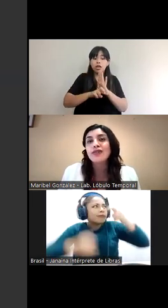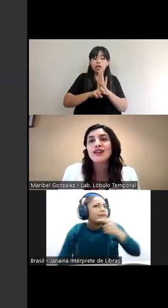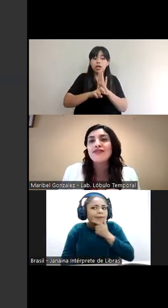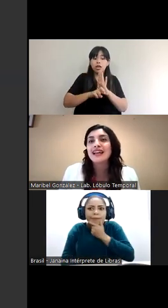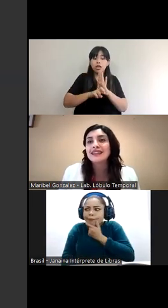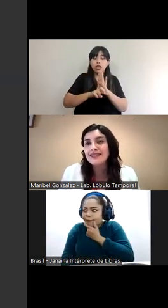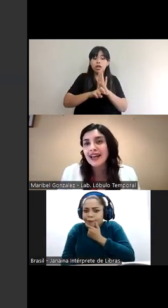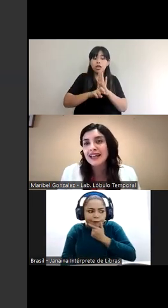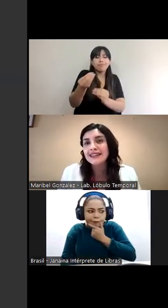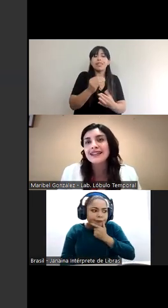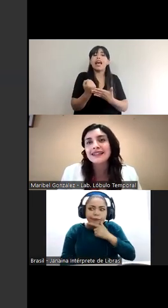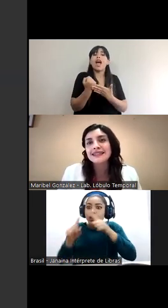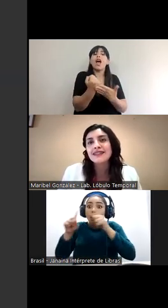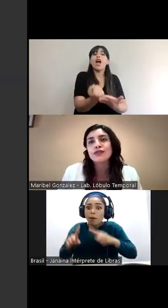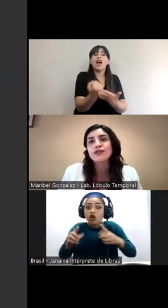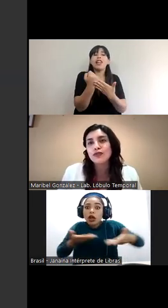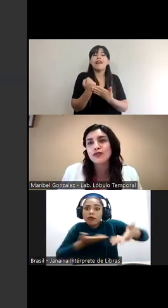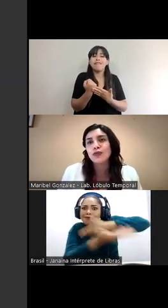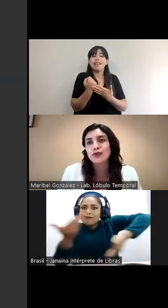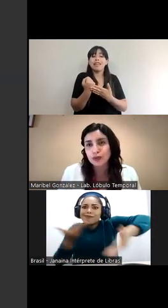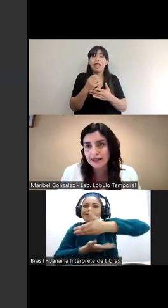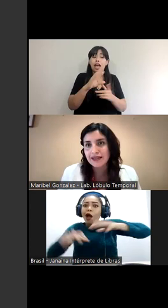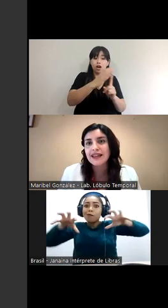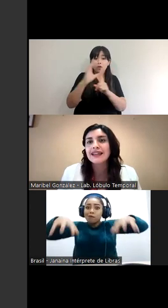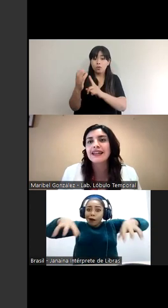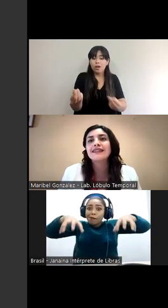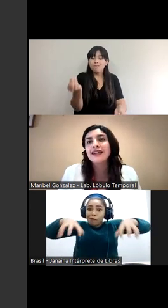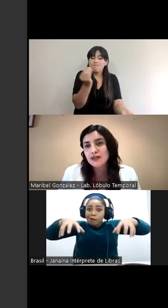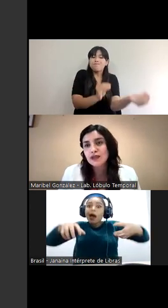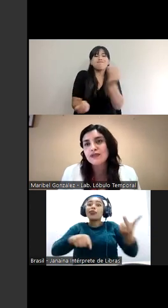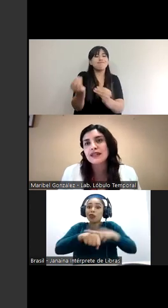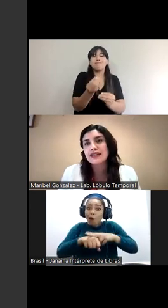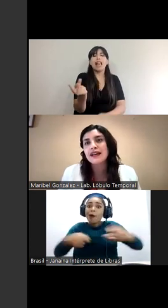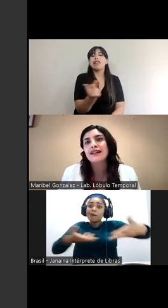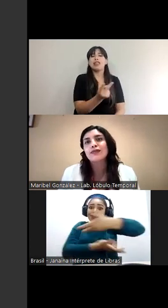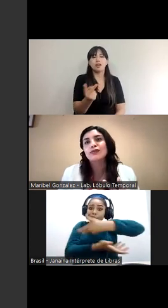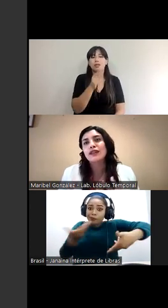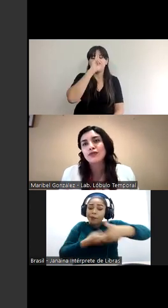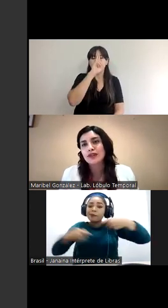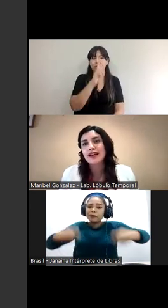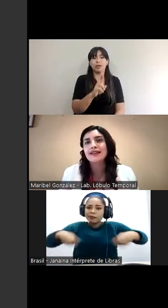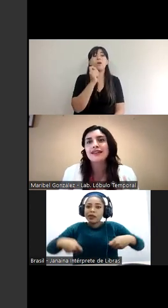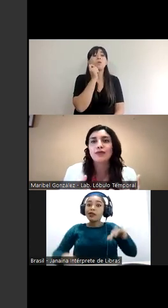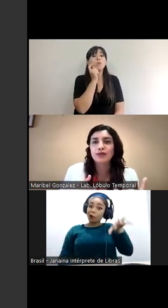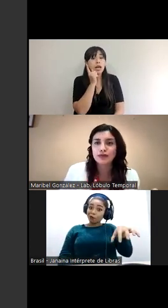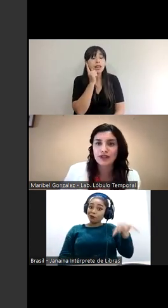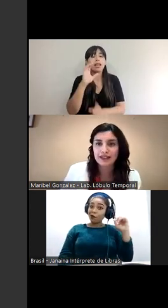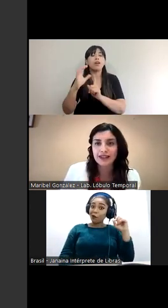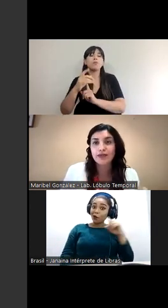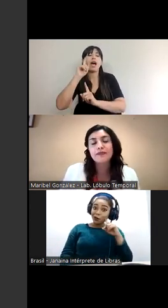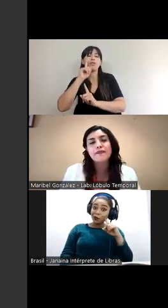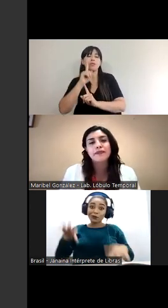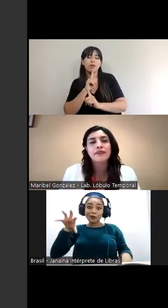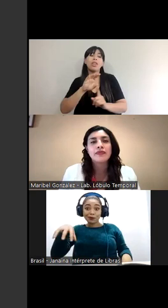mirada colaborativa entre estas dos culturas, que en este caso sería la cultura sorda y la cultura